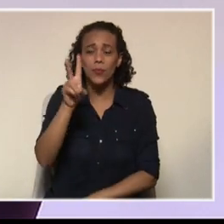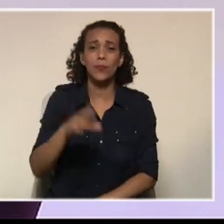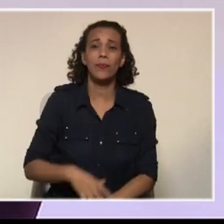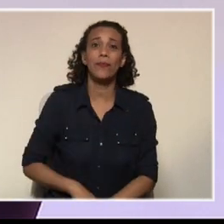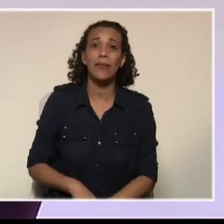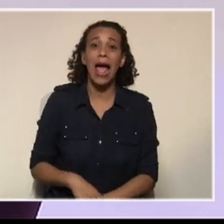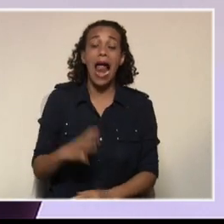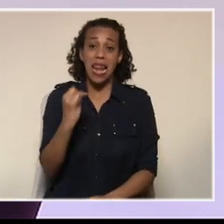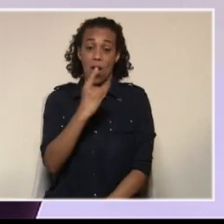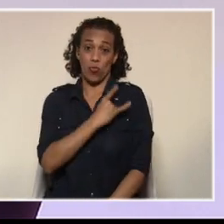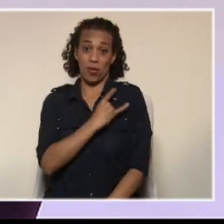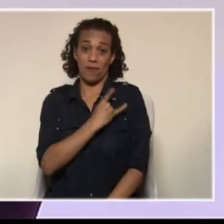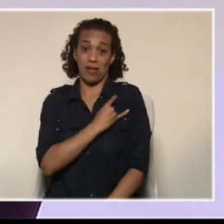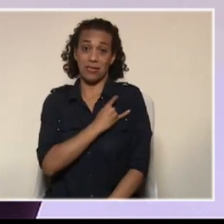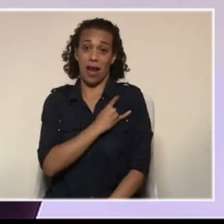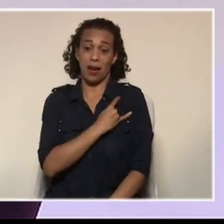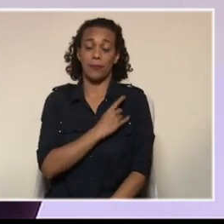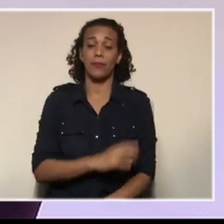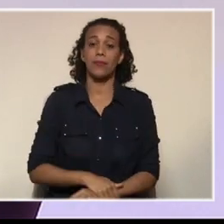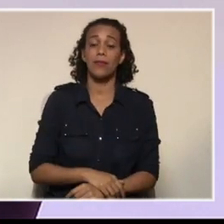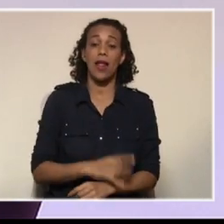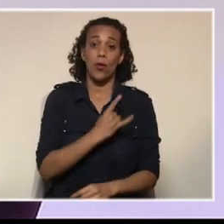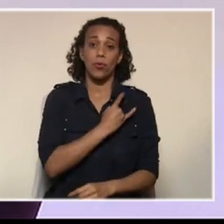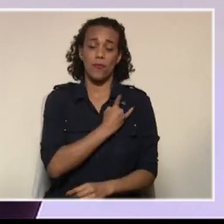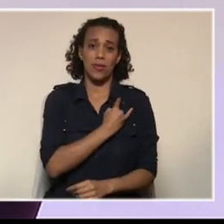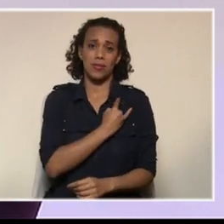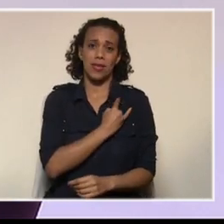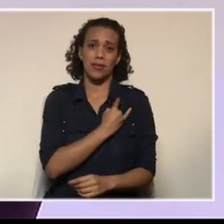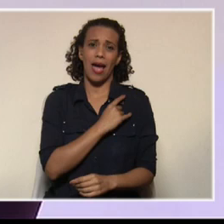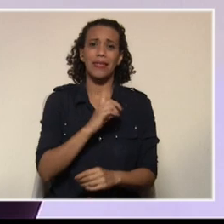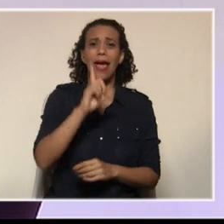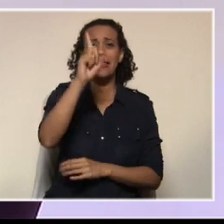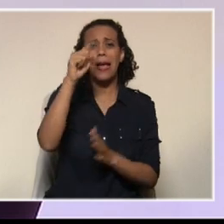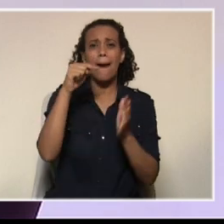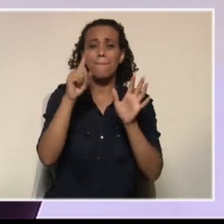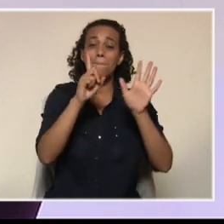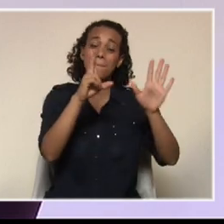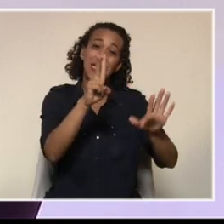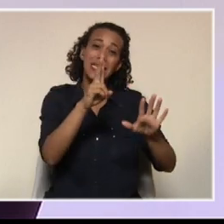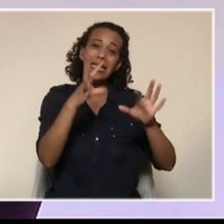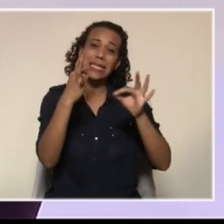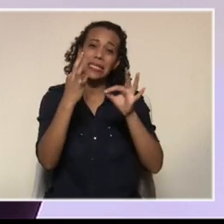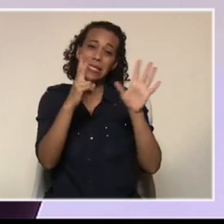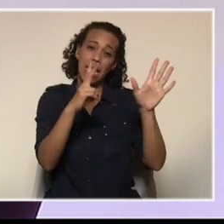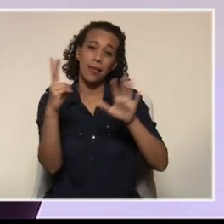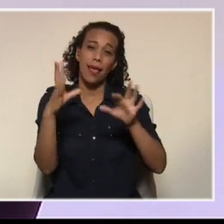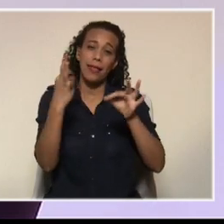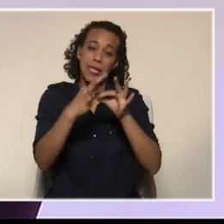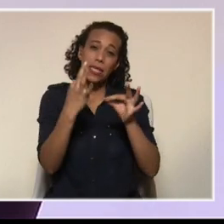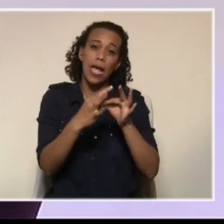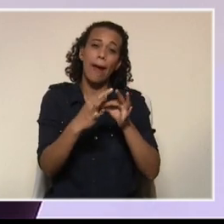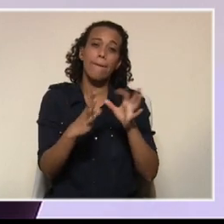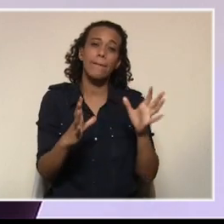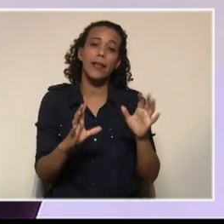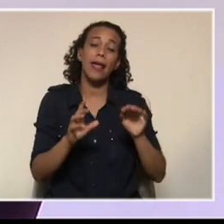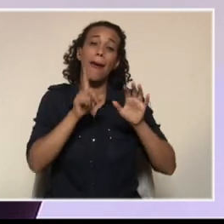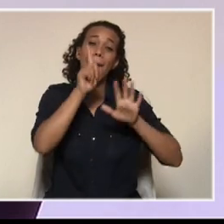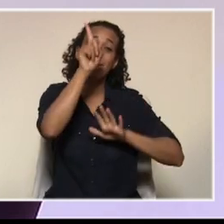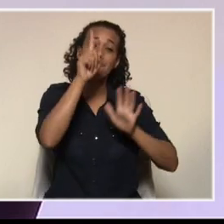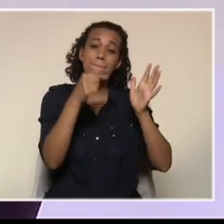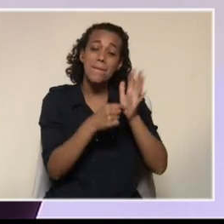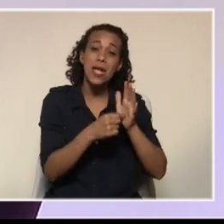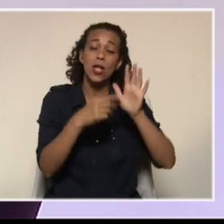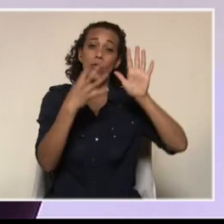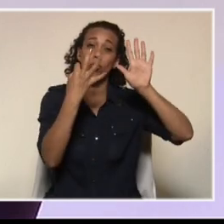es la Universidad Nacional Abierta. A partir del 27 de septiembre de 1970 comienza esta